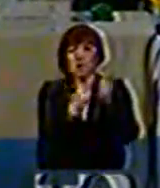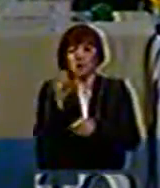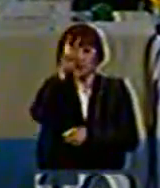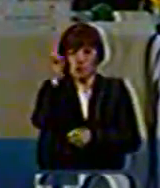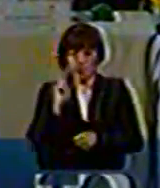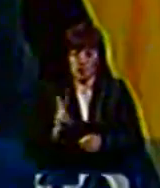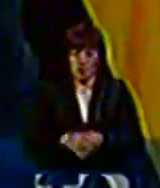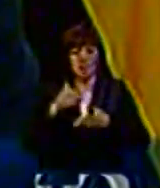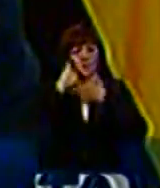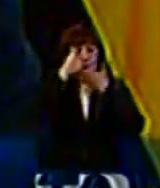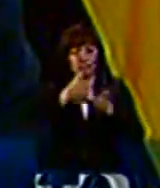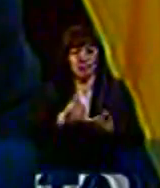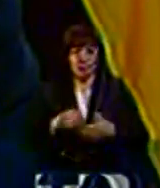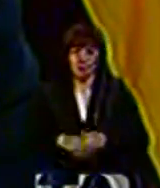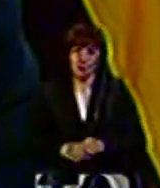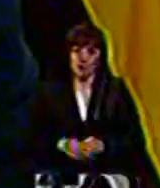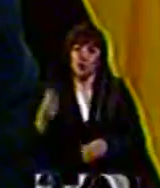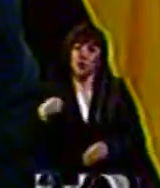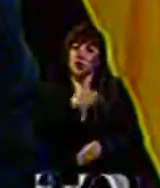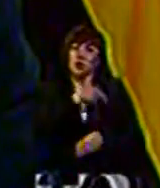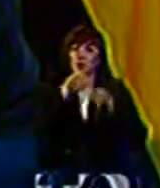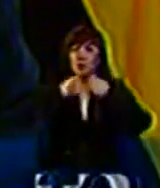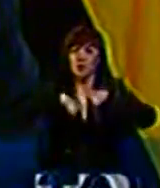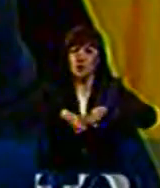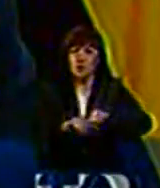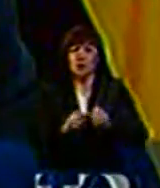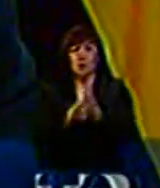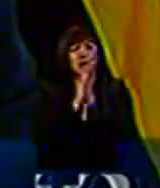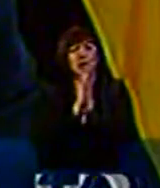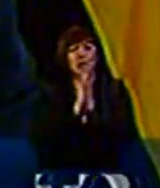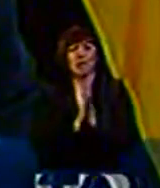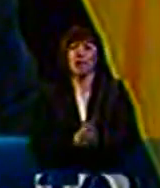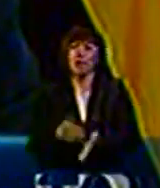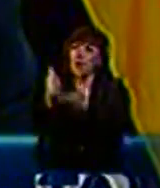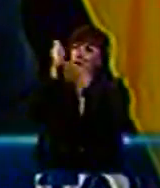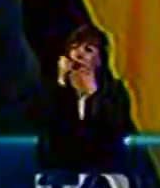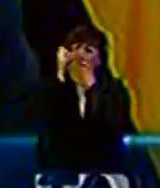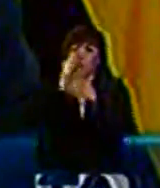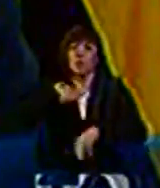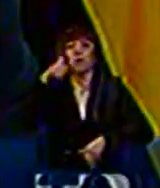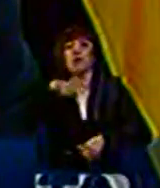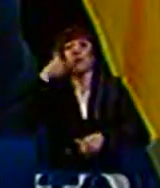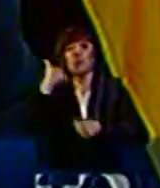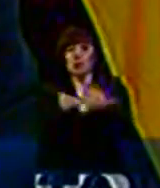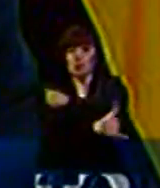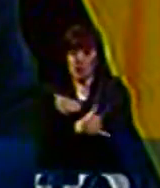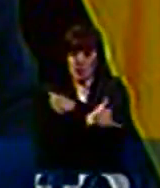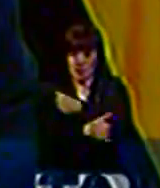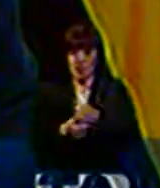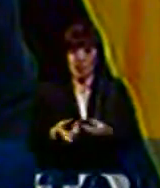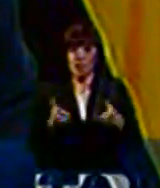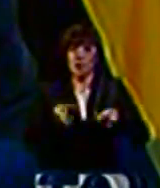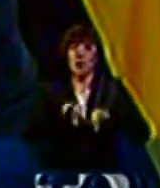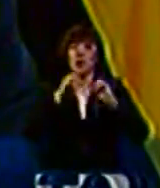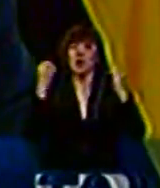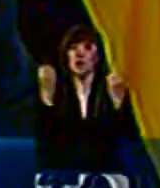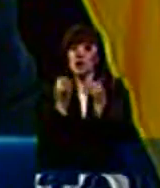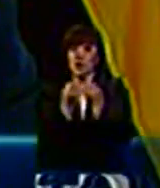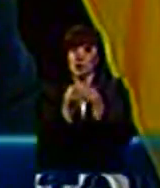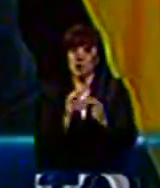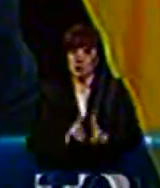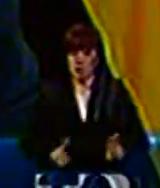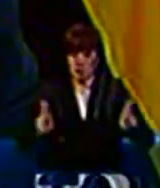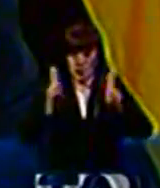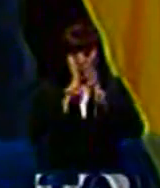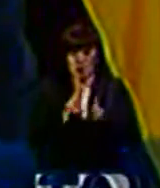la crisis migratoria se aúnan esfuerzos de pedir la cooperación internacional de los organismos sobre todo el sistema de naciones unidas